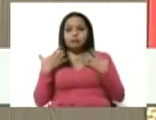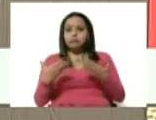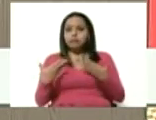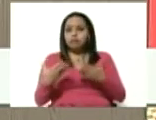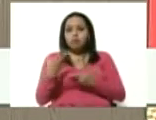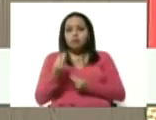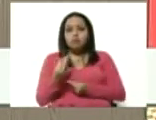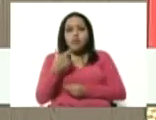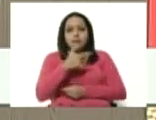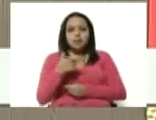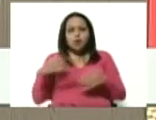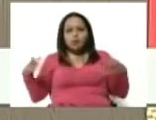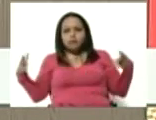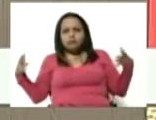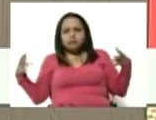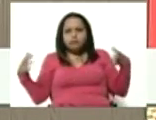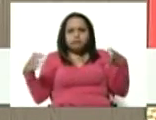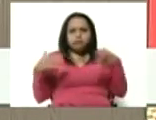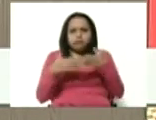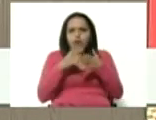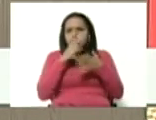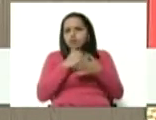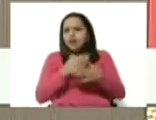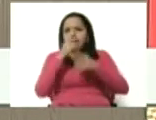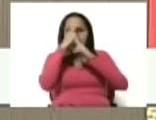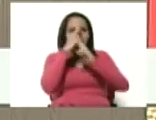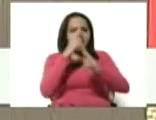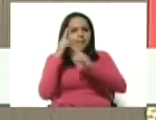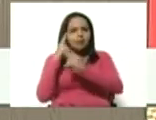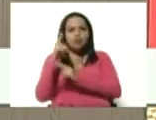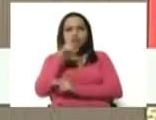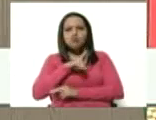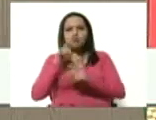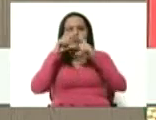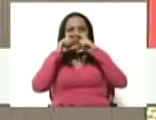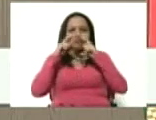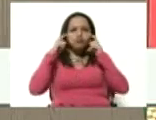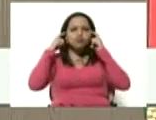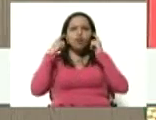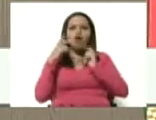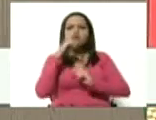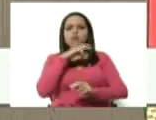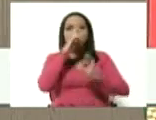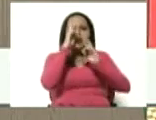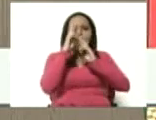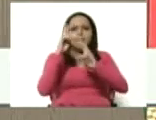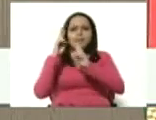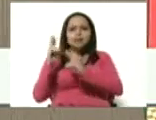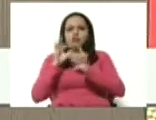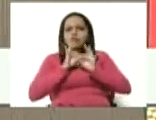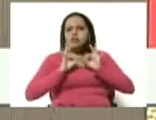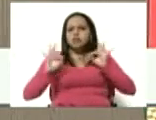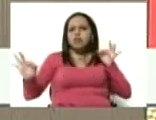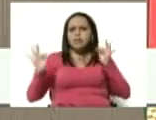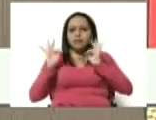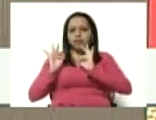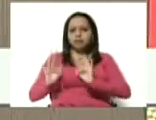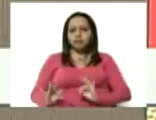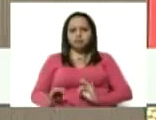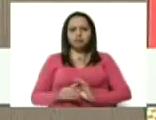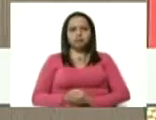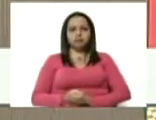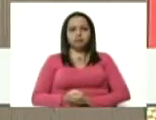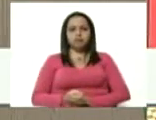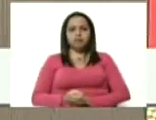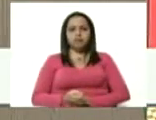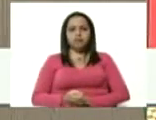Muchas aglomeraciones no respetan el uso de la mascarilla, no respetan el distanciamiento físico y el virus,